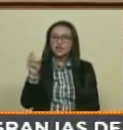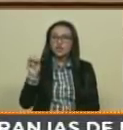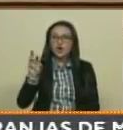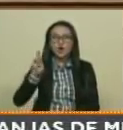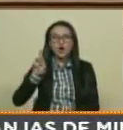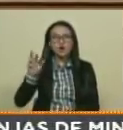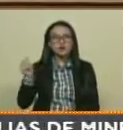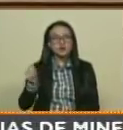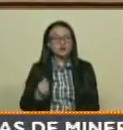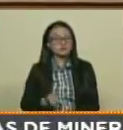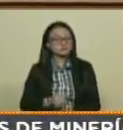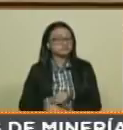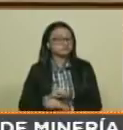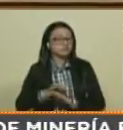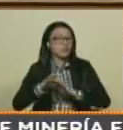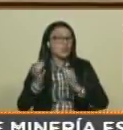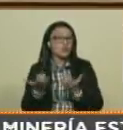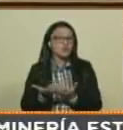Un escándalo global.